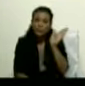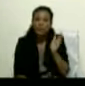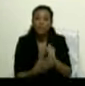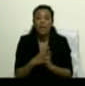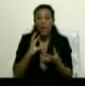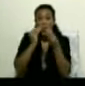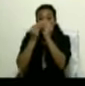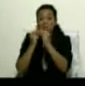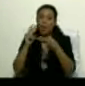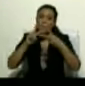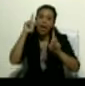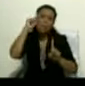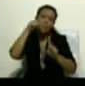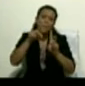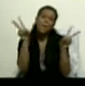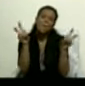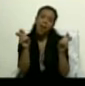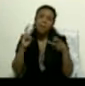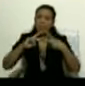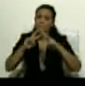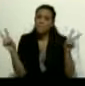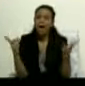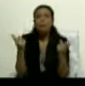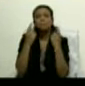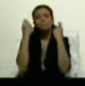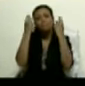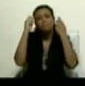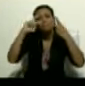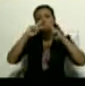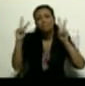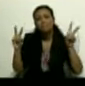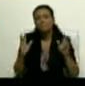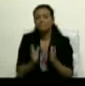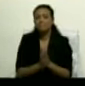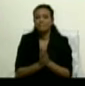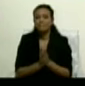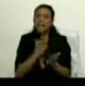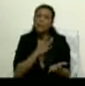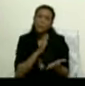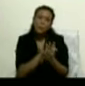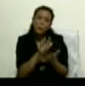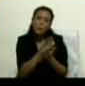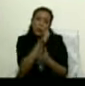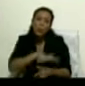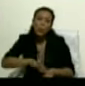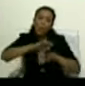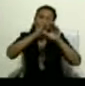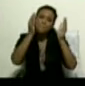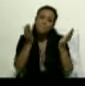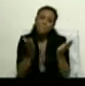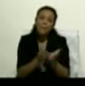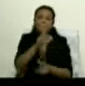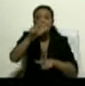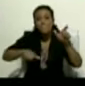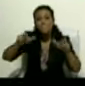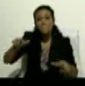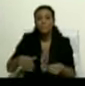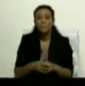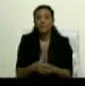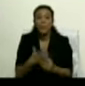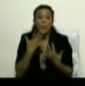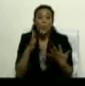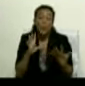muñeca por la paz, convocando a eso, a la paz del planeta. Y bueno,